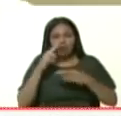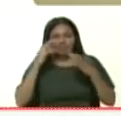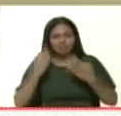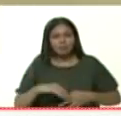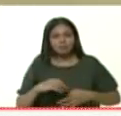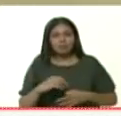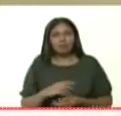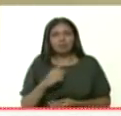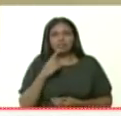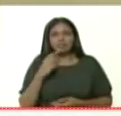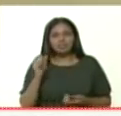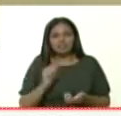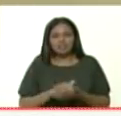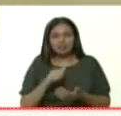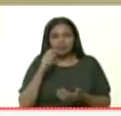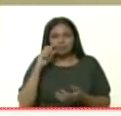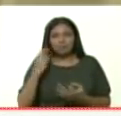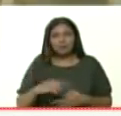es, lo es.